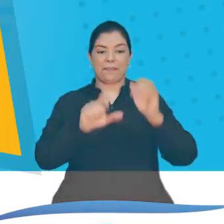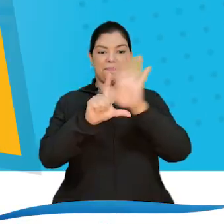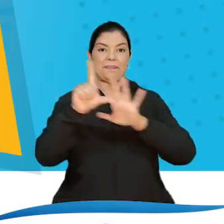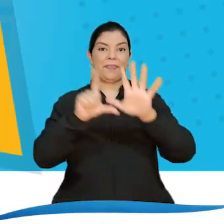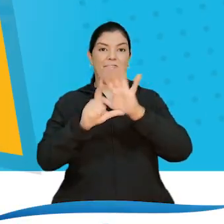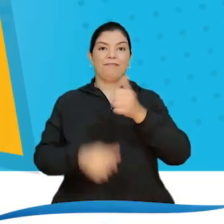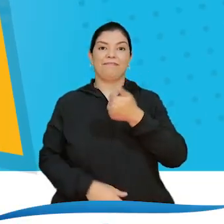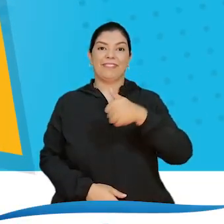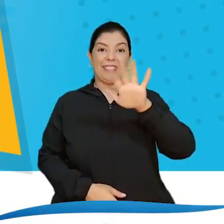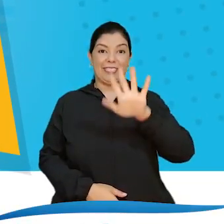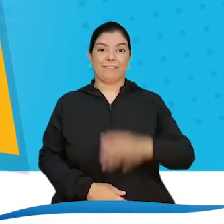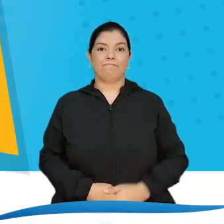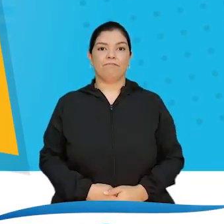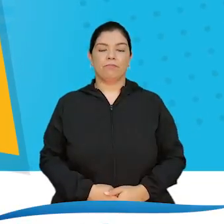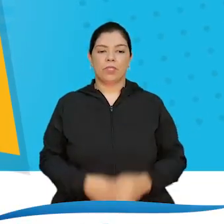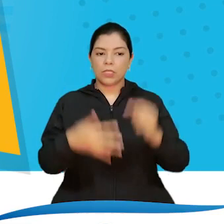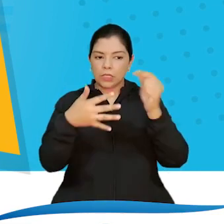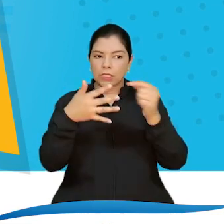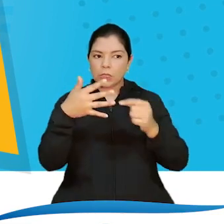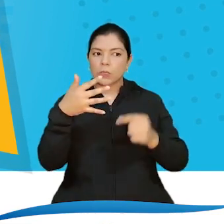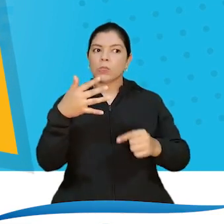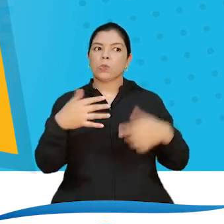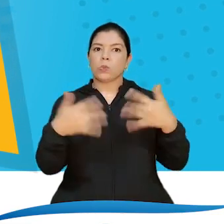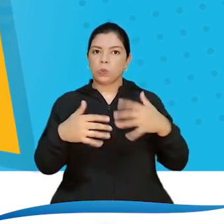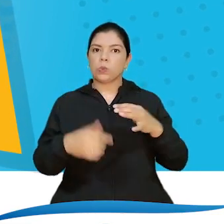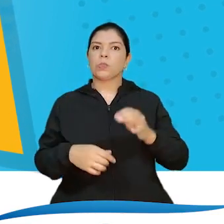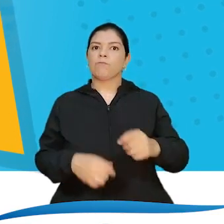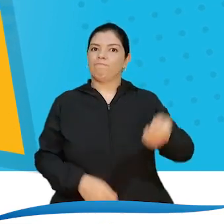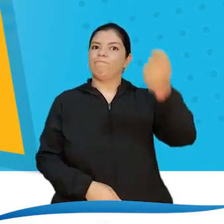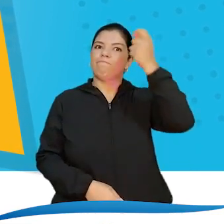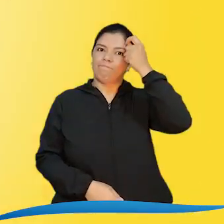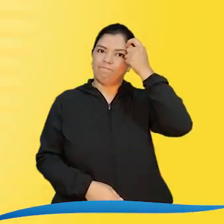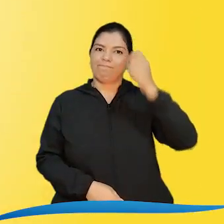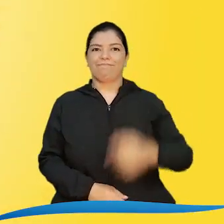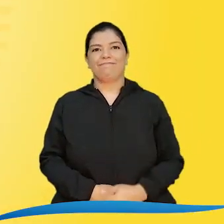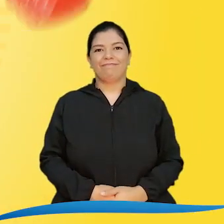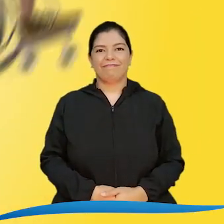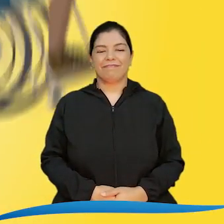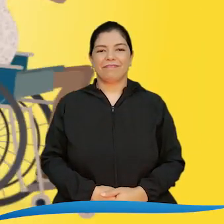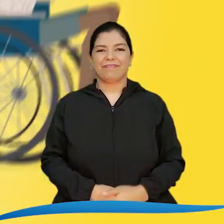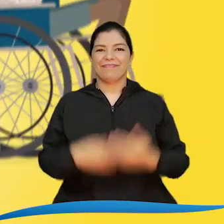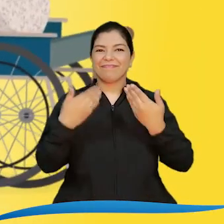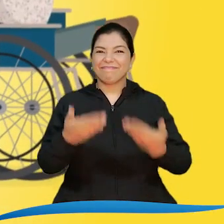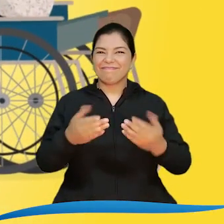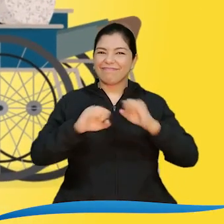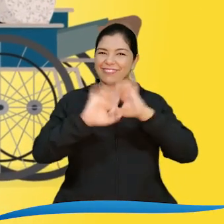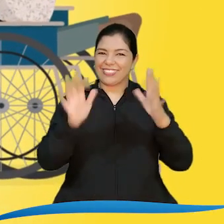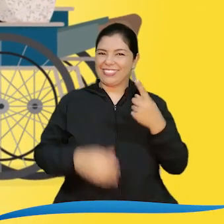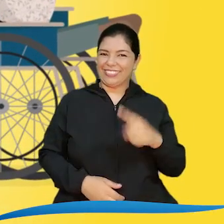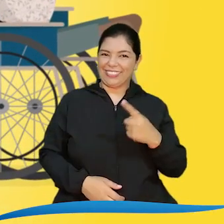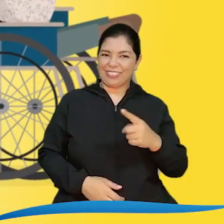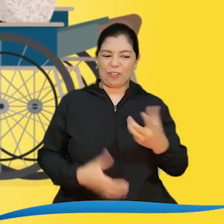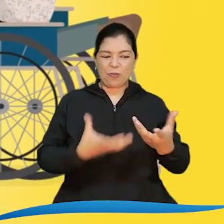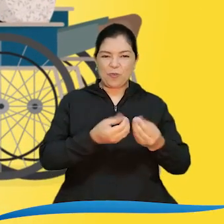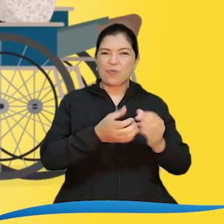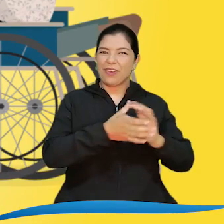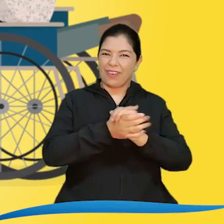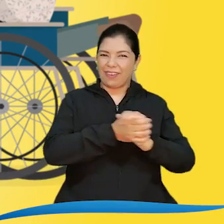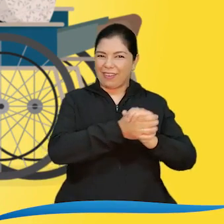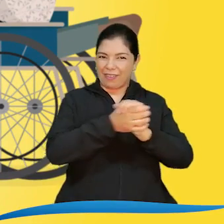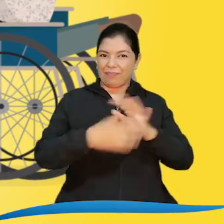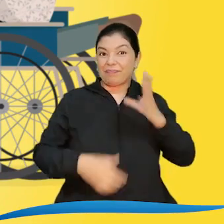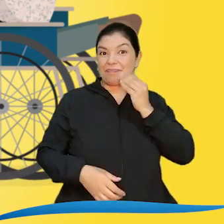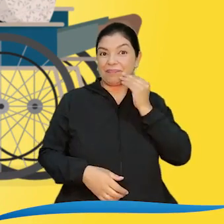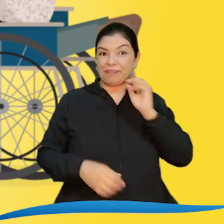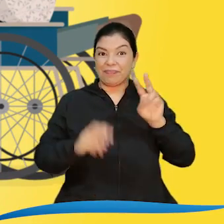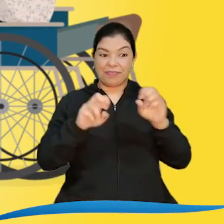Episodio 15 Uy sí, todo eso es clave Así clarito son las aventuras de un grupo de amigos y expertos en el